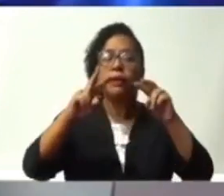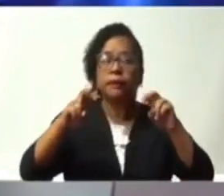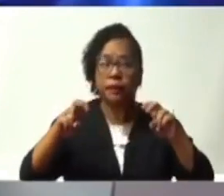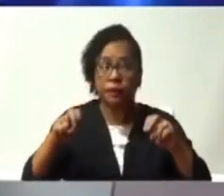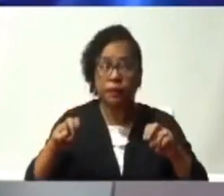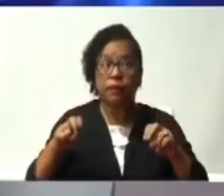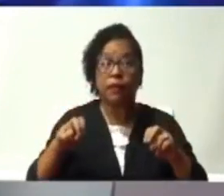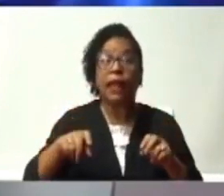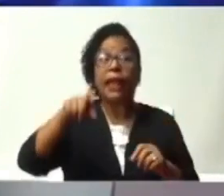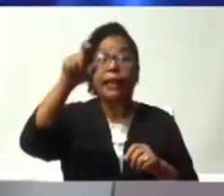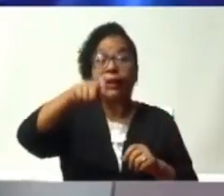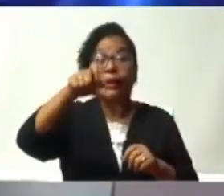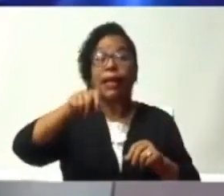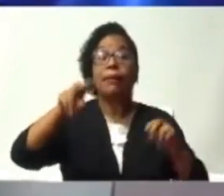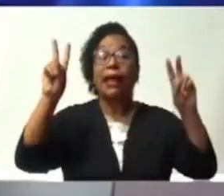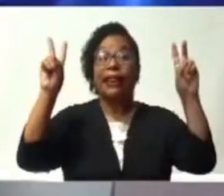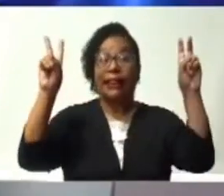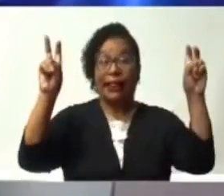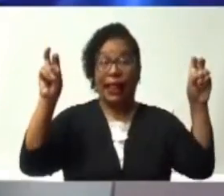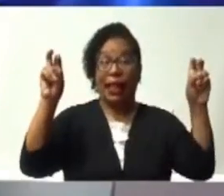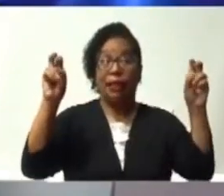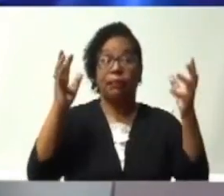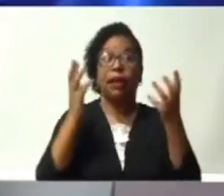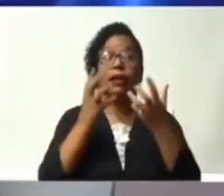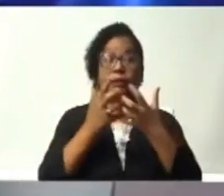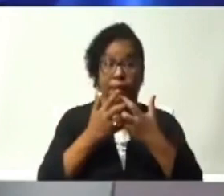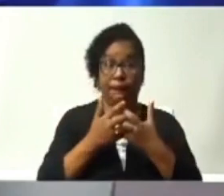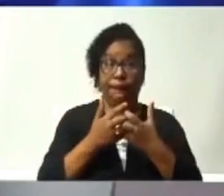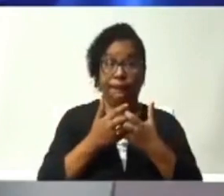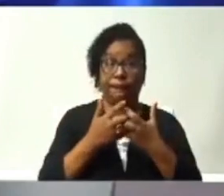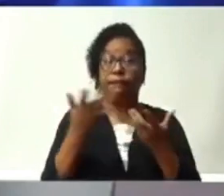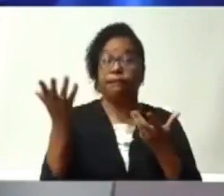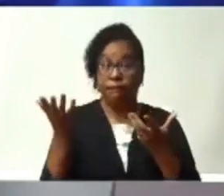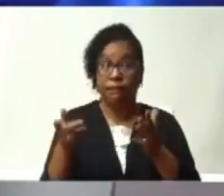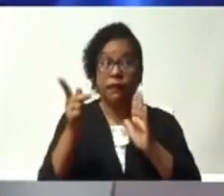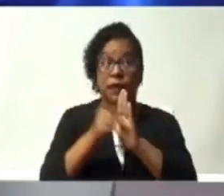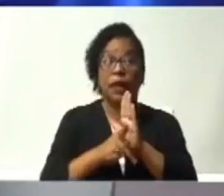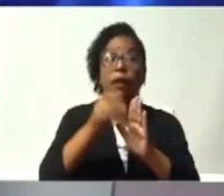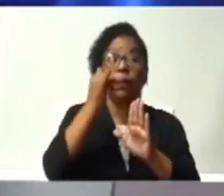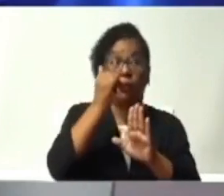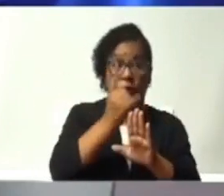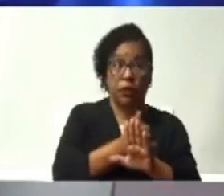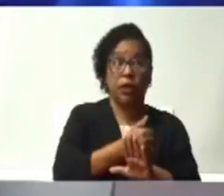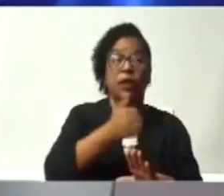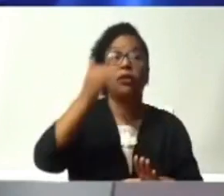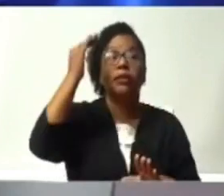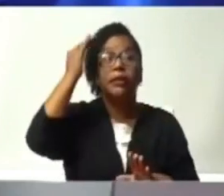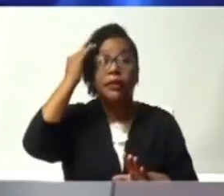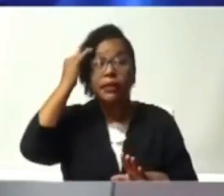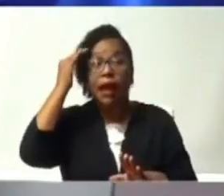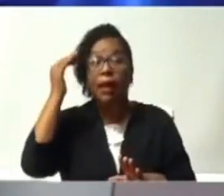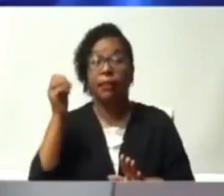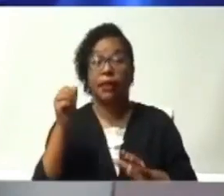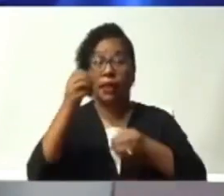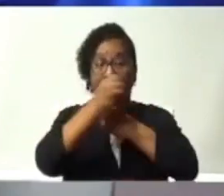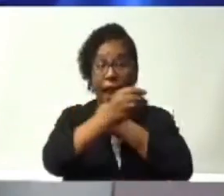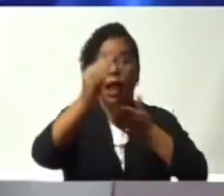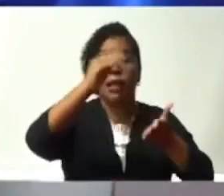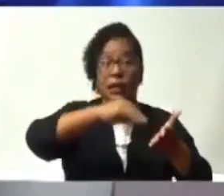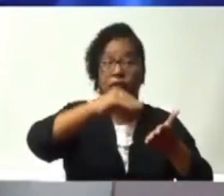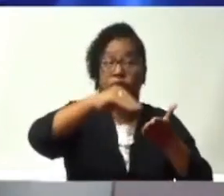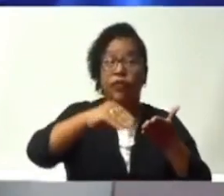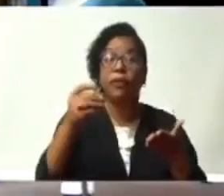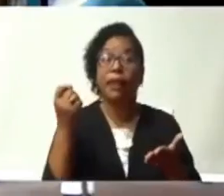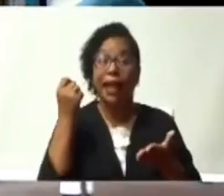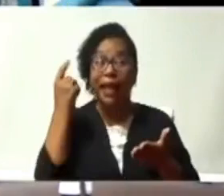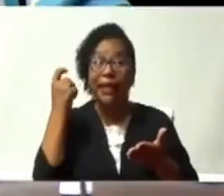tema es, usted como presidente que estudió este proyecto, nos gustaría ver qué entiende del informe que rindió. Yo no me